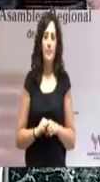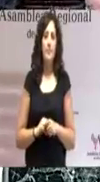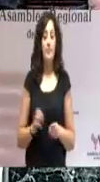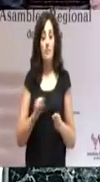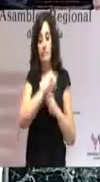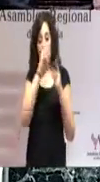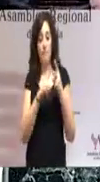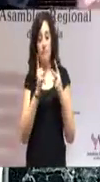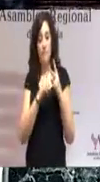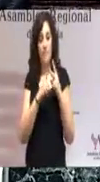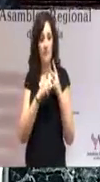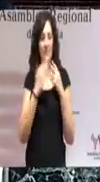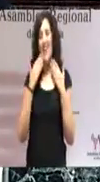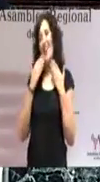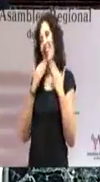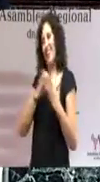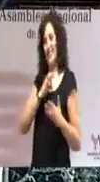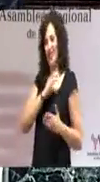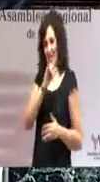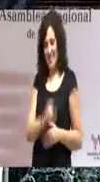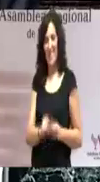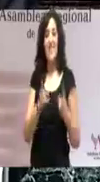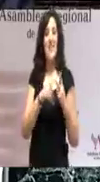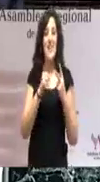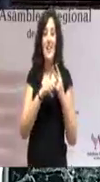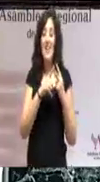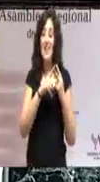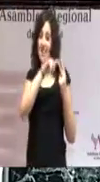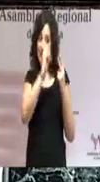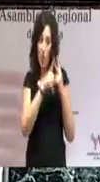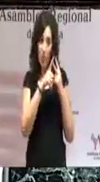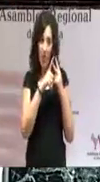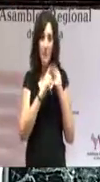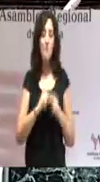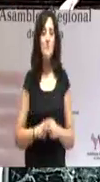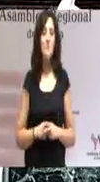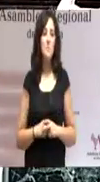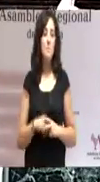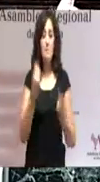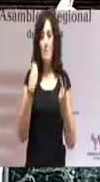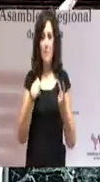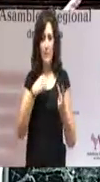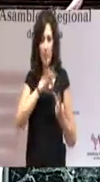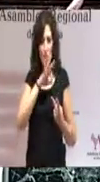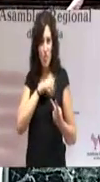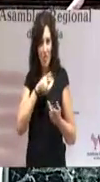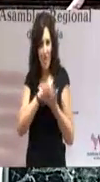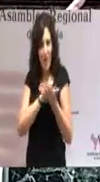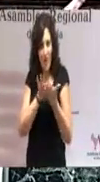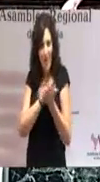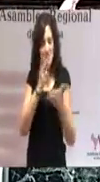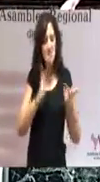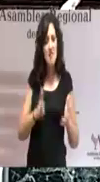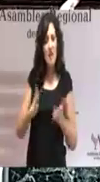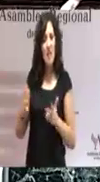La segunda, gracias, señor Sánchez. La segunda de ellas es que usted no puede hablar de sillas,